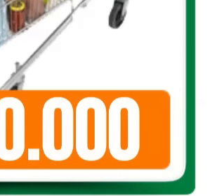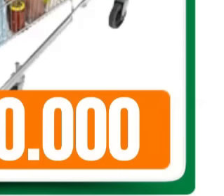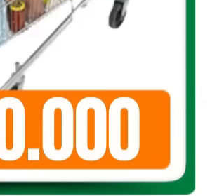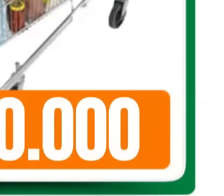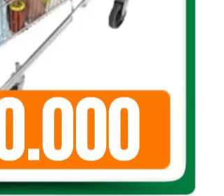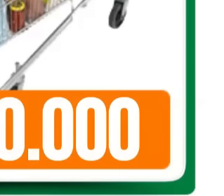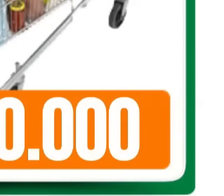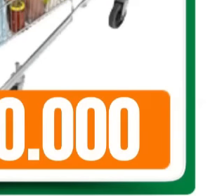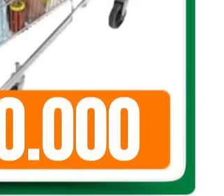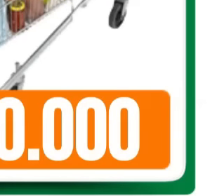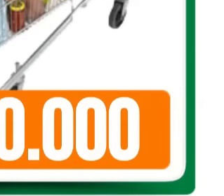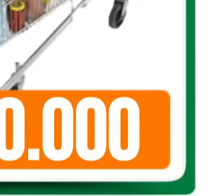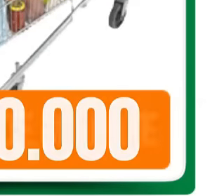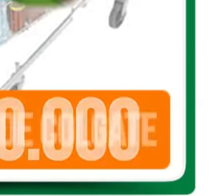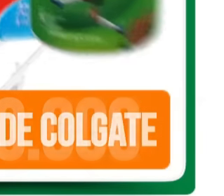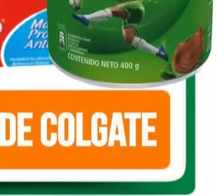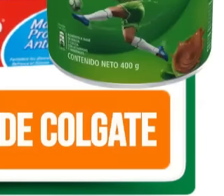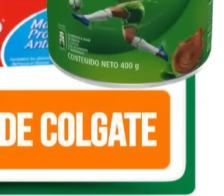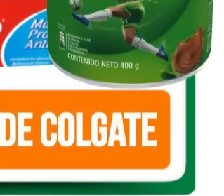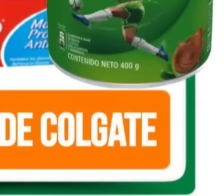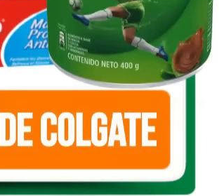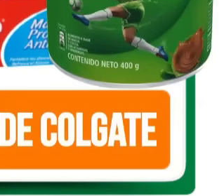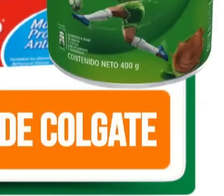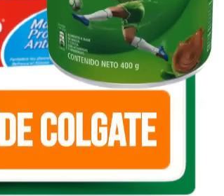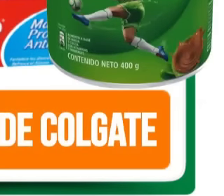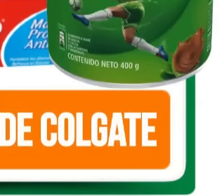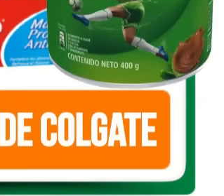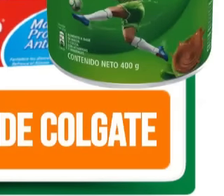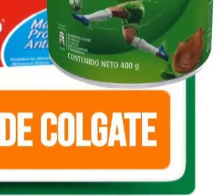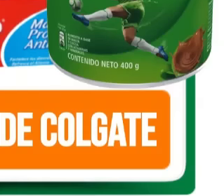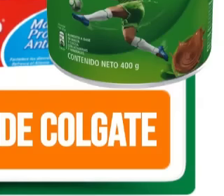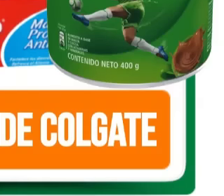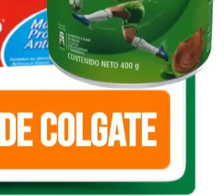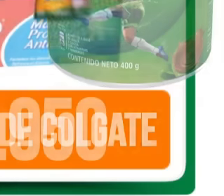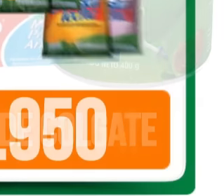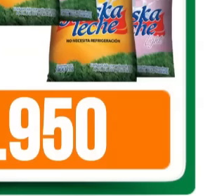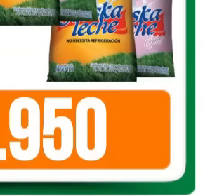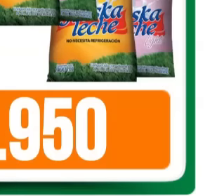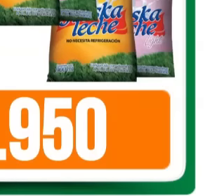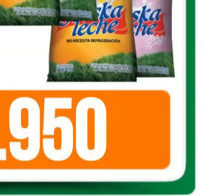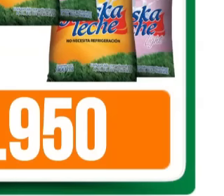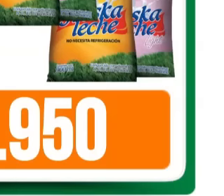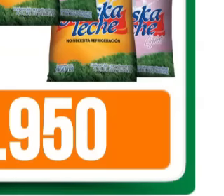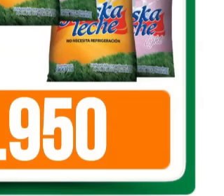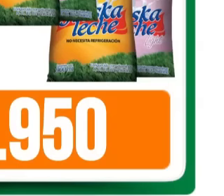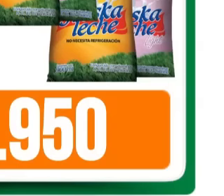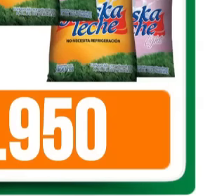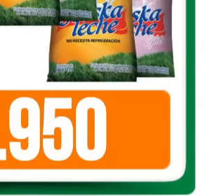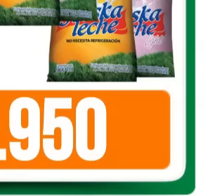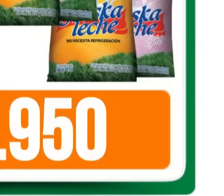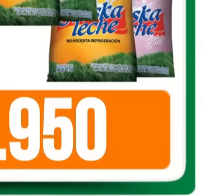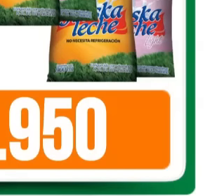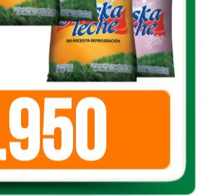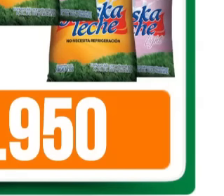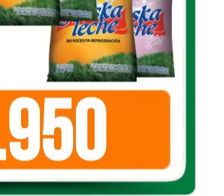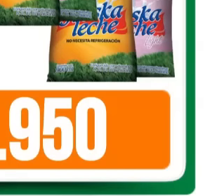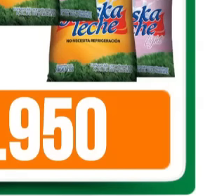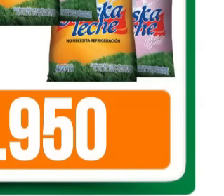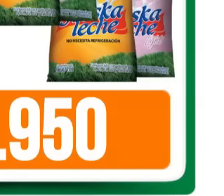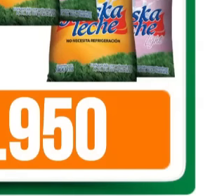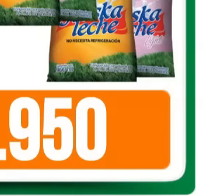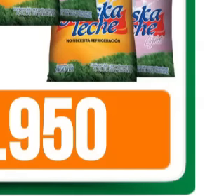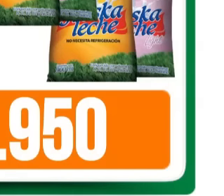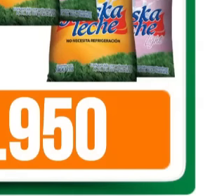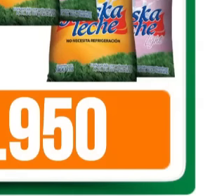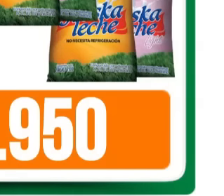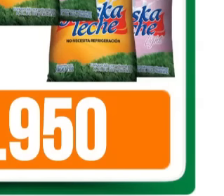mercados familiares superiores a 100 mil pesos, que incluyan un tripack de crema dental Colgate, lleve un six pack de leche entera o deslactosada